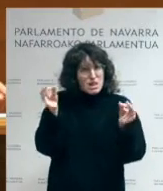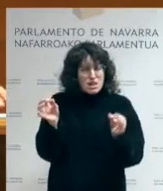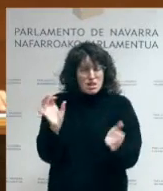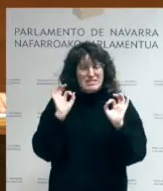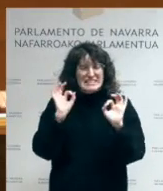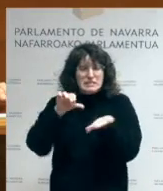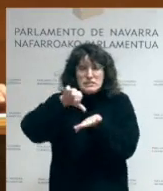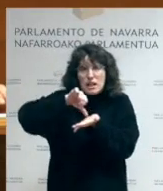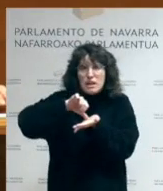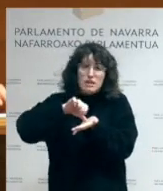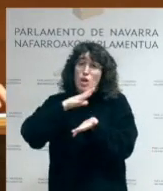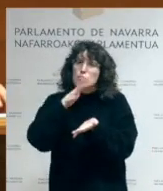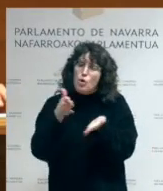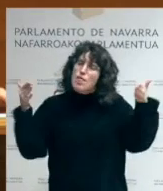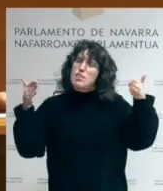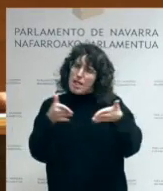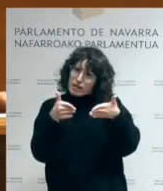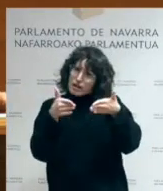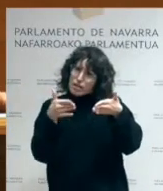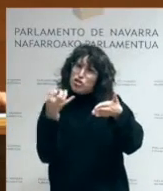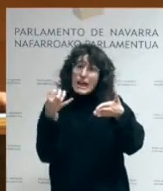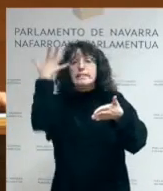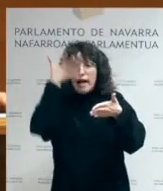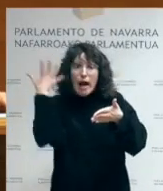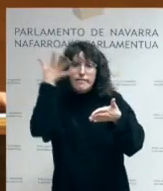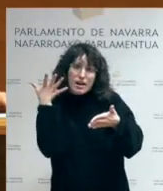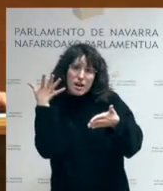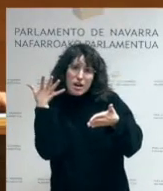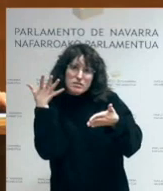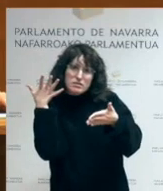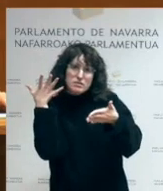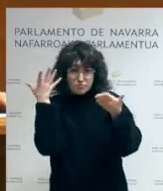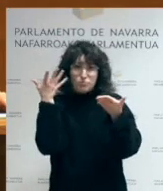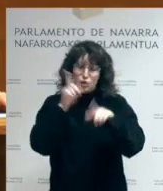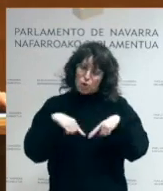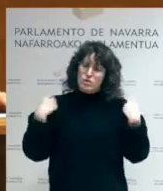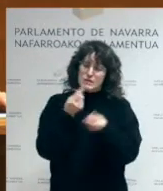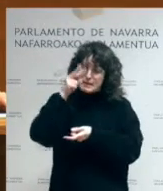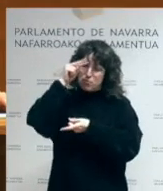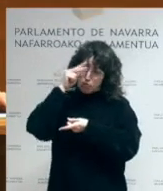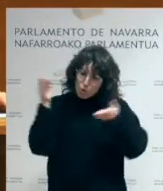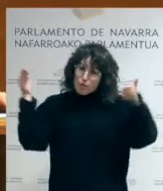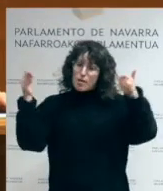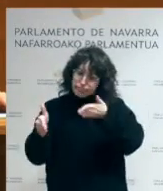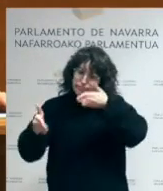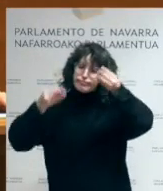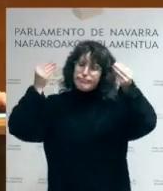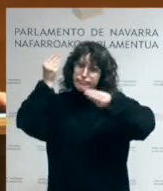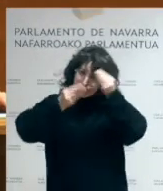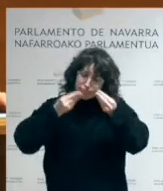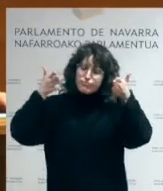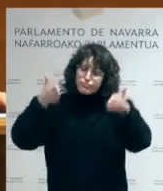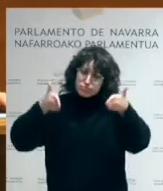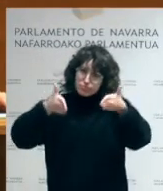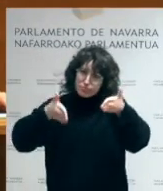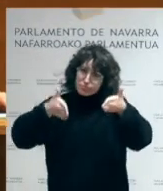porque nosotros estamos centrados en Navarra. Nuestra preocupación y ocupación siempre ha sido, es y será Navarra. No